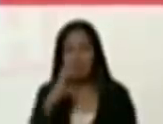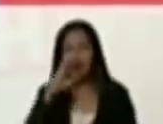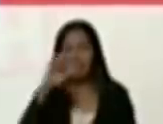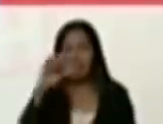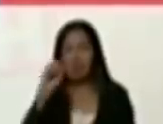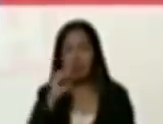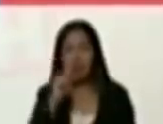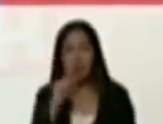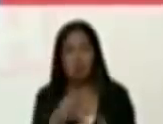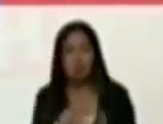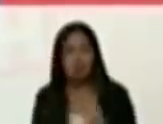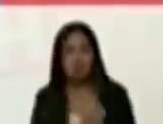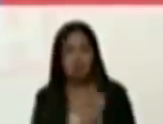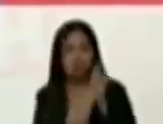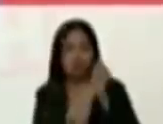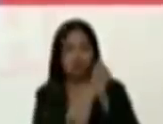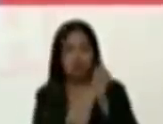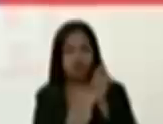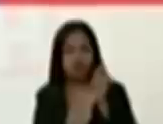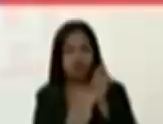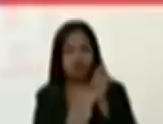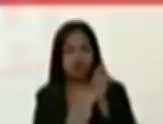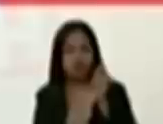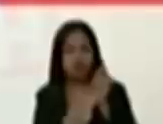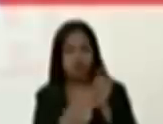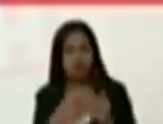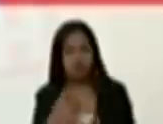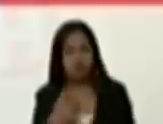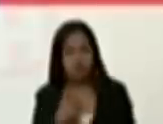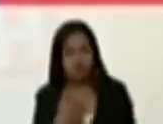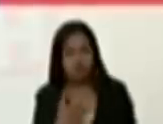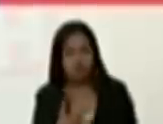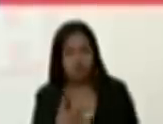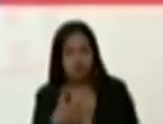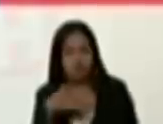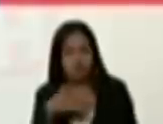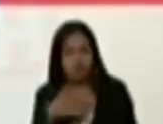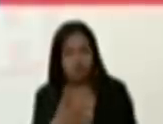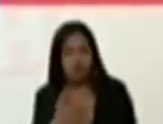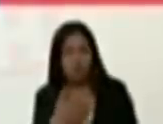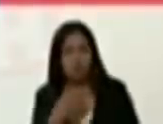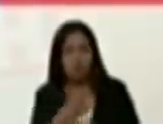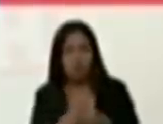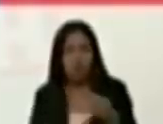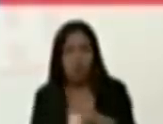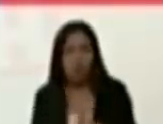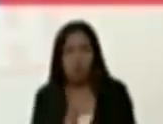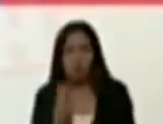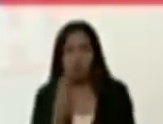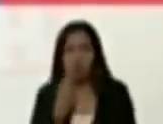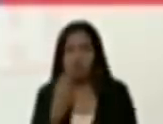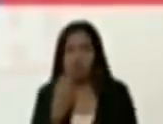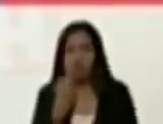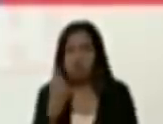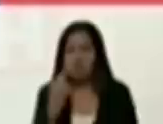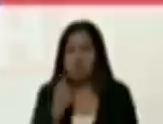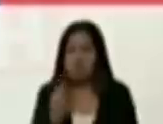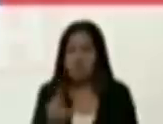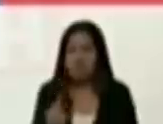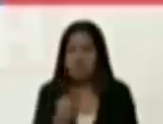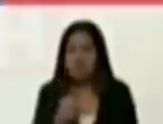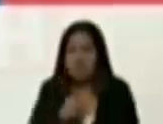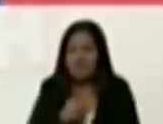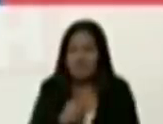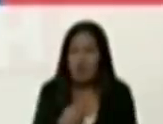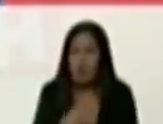imperio estoy seguro que el 70 por ciento de los estadounidenses le daría el apoyo a nicolás maduro frente a donald trump si se